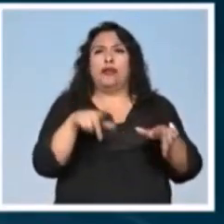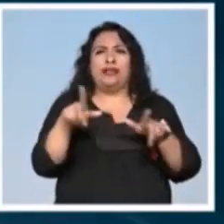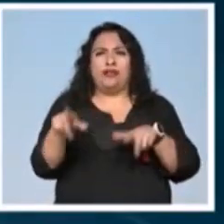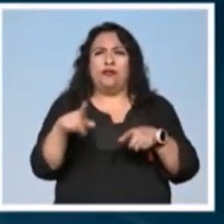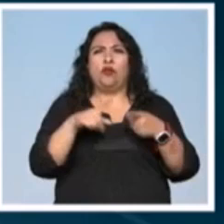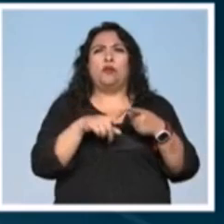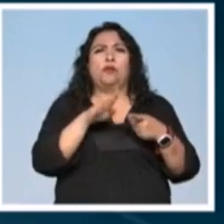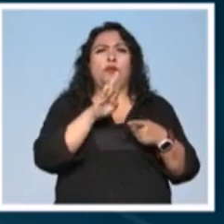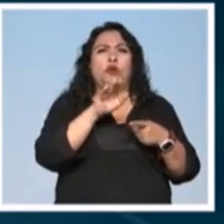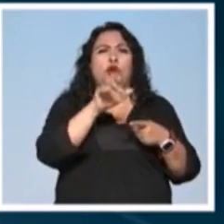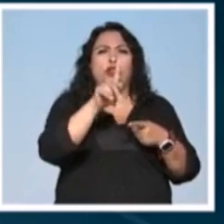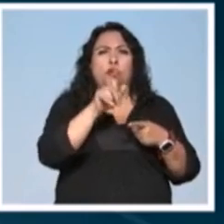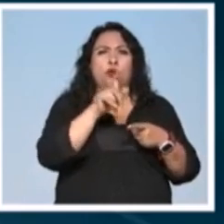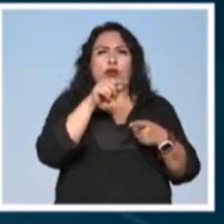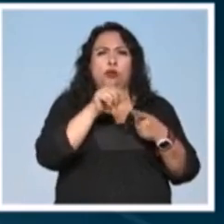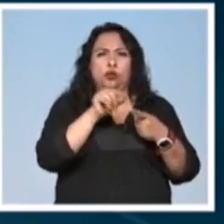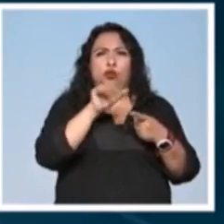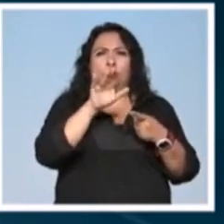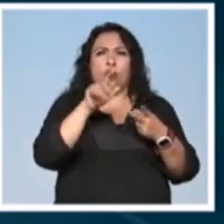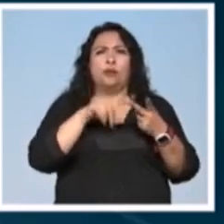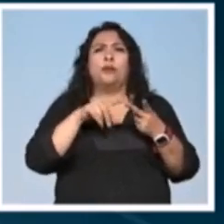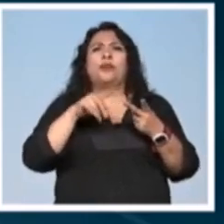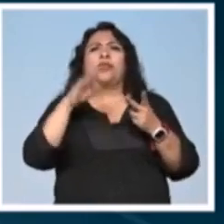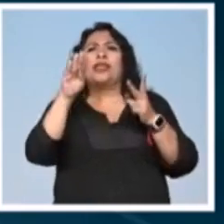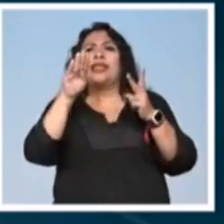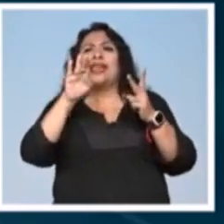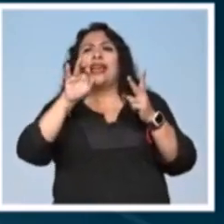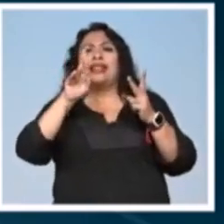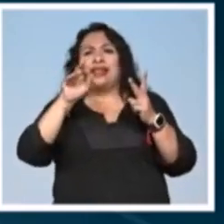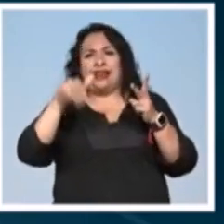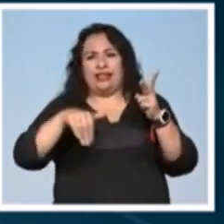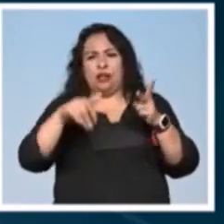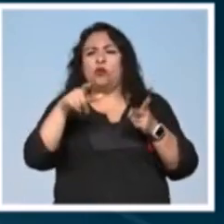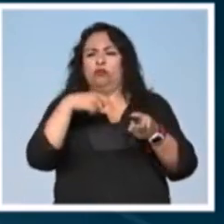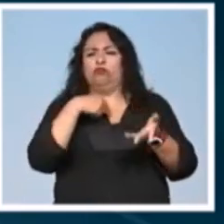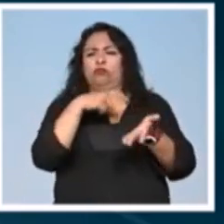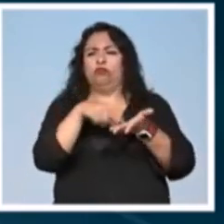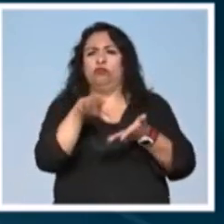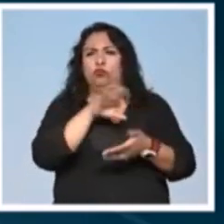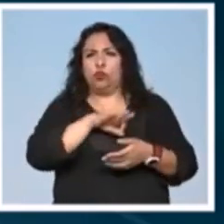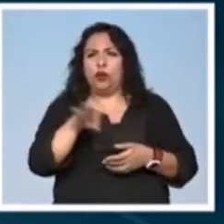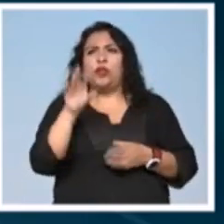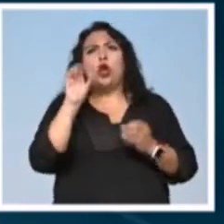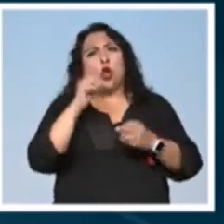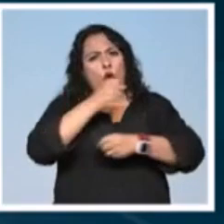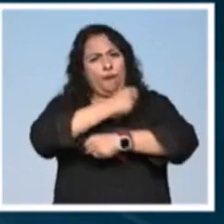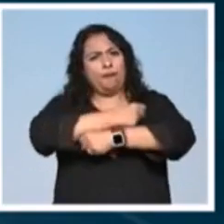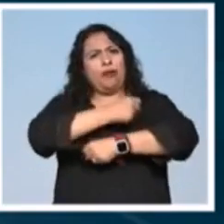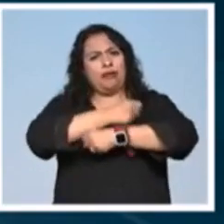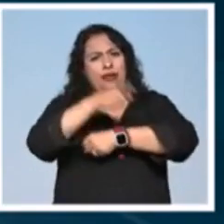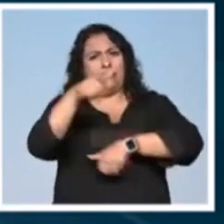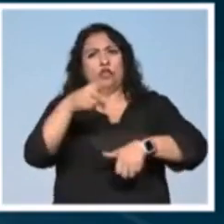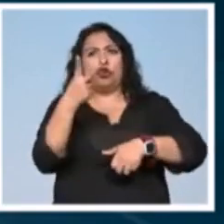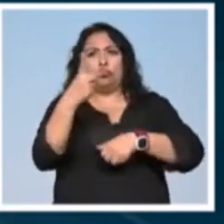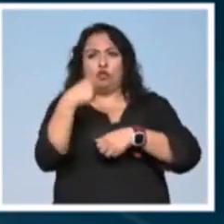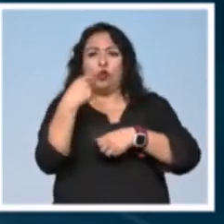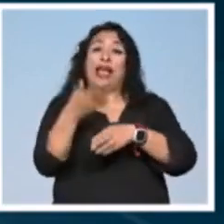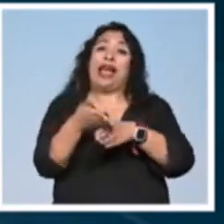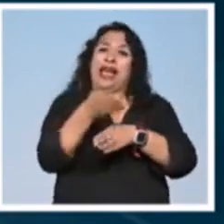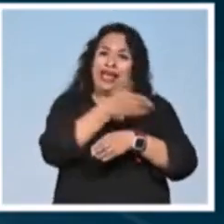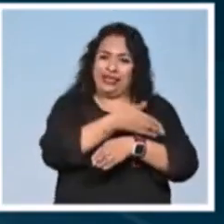es boletopolis.com y cartelera de teatro. Ahí pueden adquirir o en las taquillas del teatro 2 horas antes de